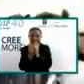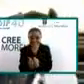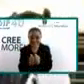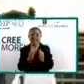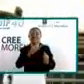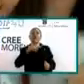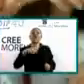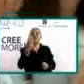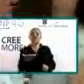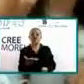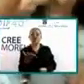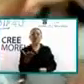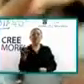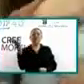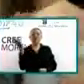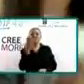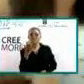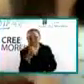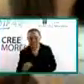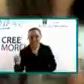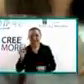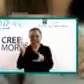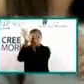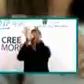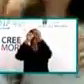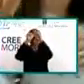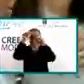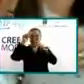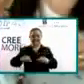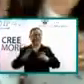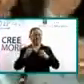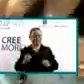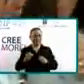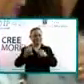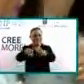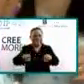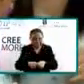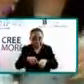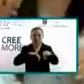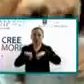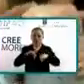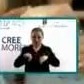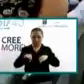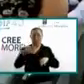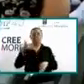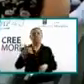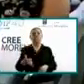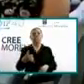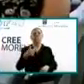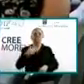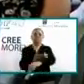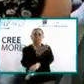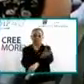coincidencia, se refuerza el equipo para trabajar. Y Elena, mi compañera, con todo